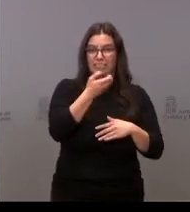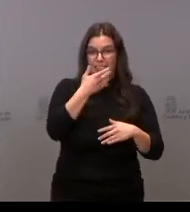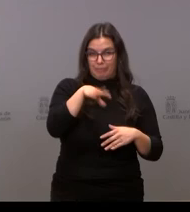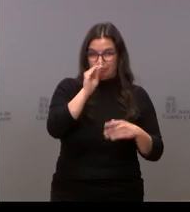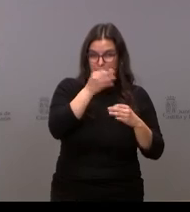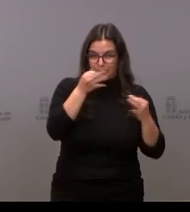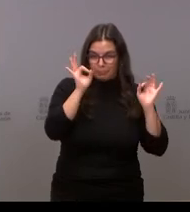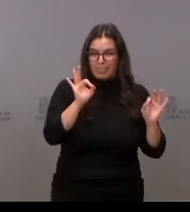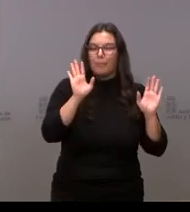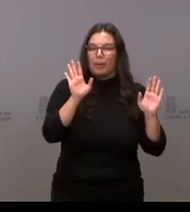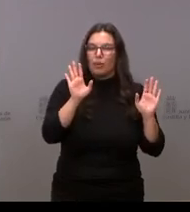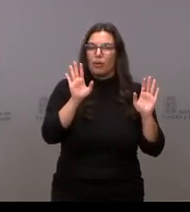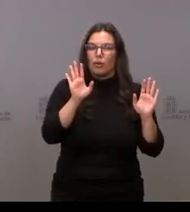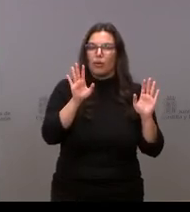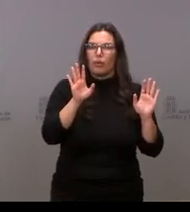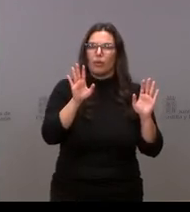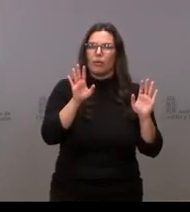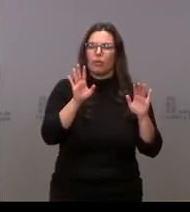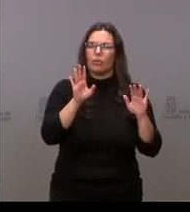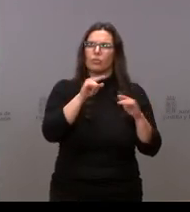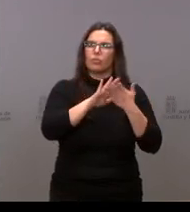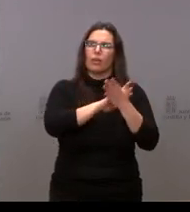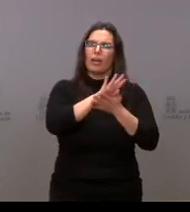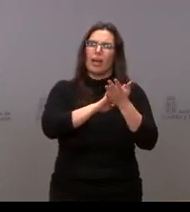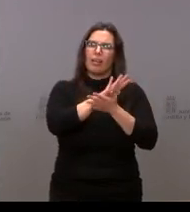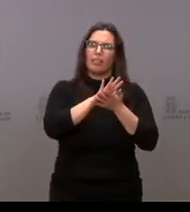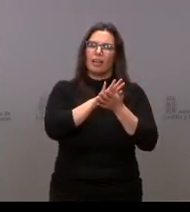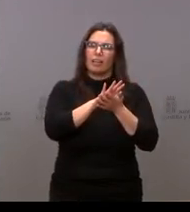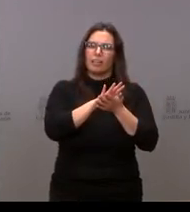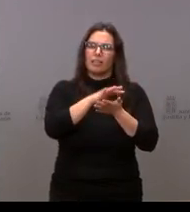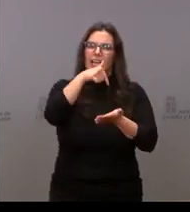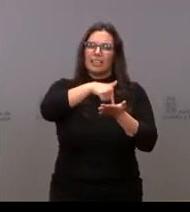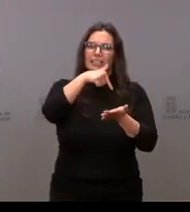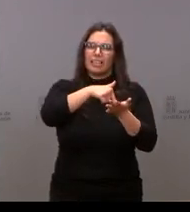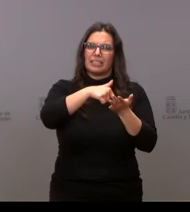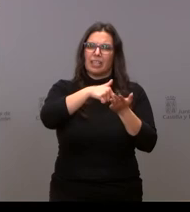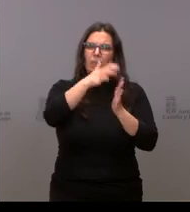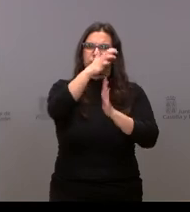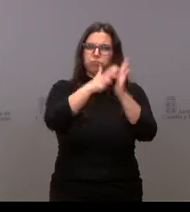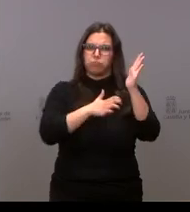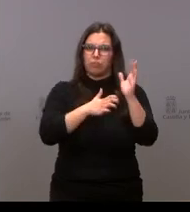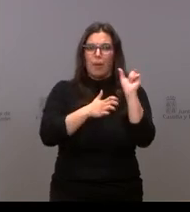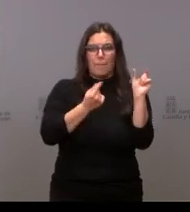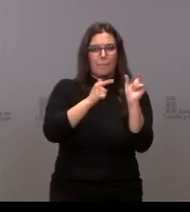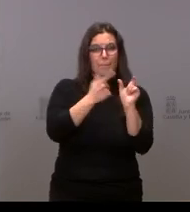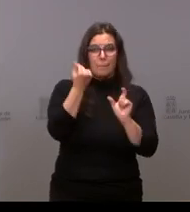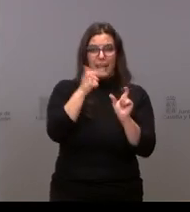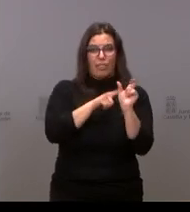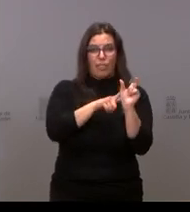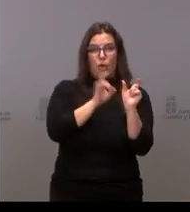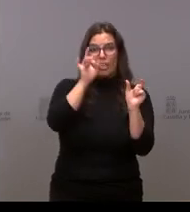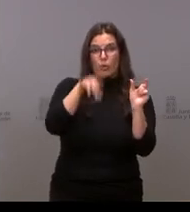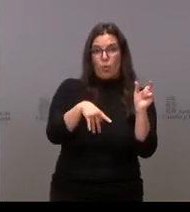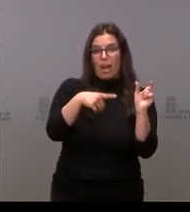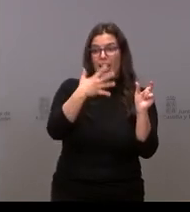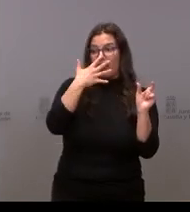pero me ha quedado nada habló de que se pondrían esas tasas se habrían rebajado a niveles de hace diez años del curso por lo tanto